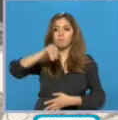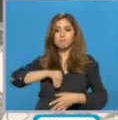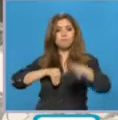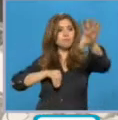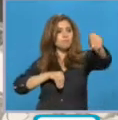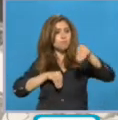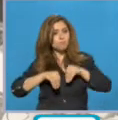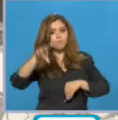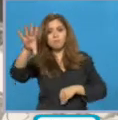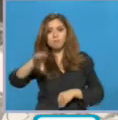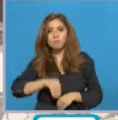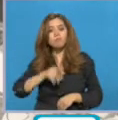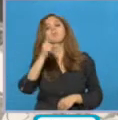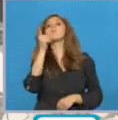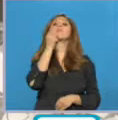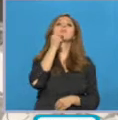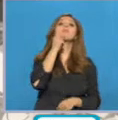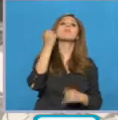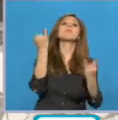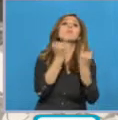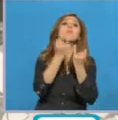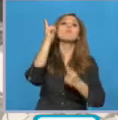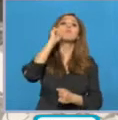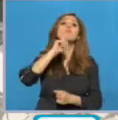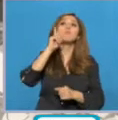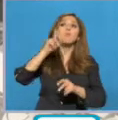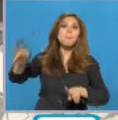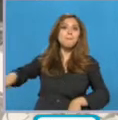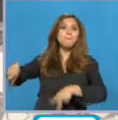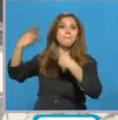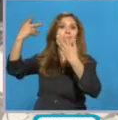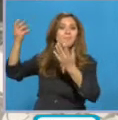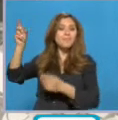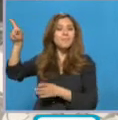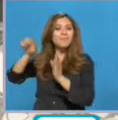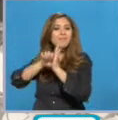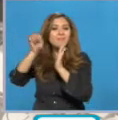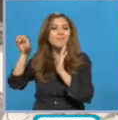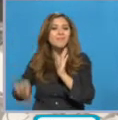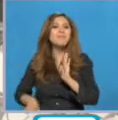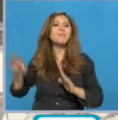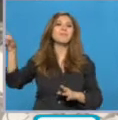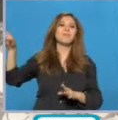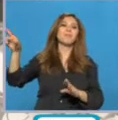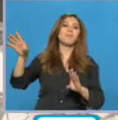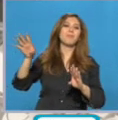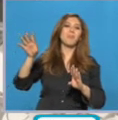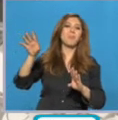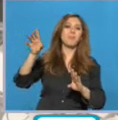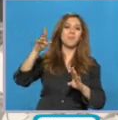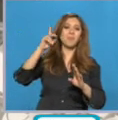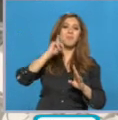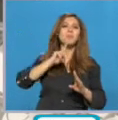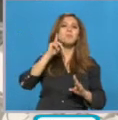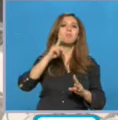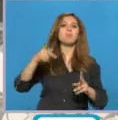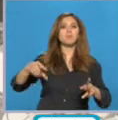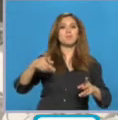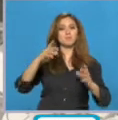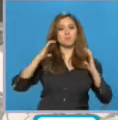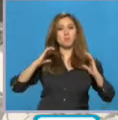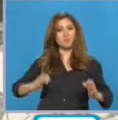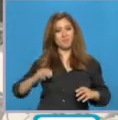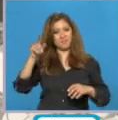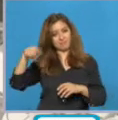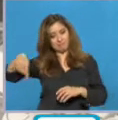la policía. Y a todas las sexoservidoras las metían luego al pabellón de infecciosos, aunque estuvieran sanas perfectamente, ¿no? Ay, no, Ese oye.